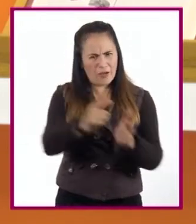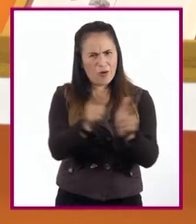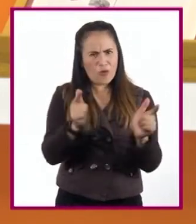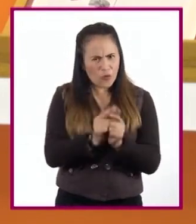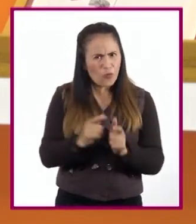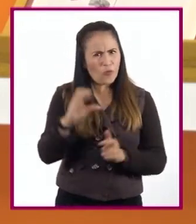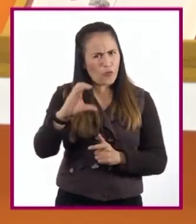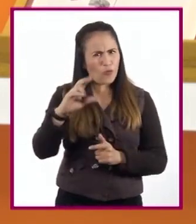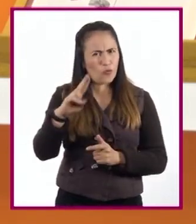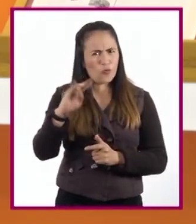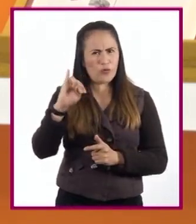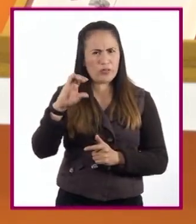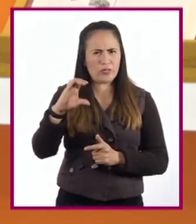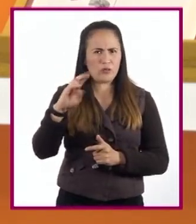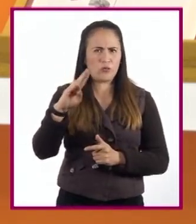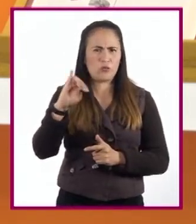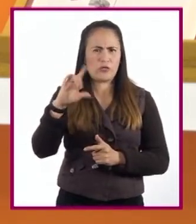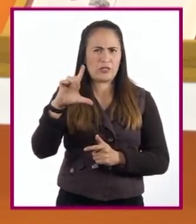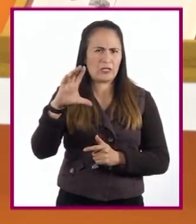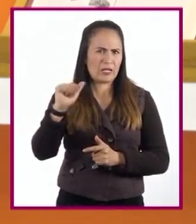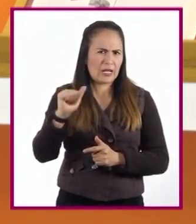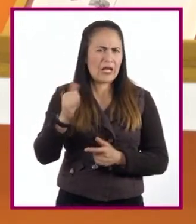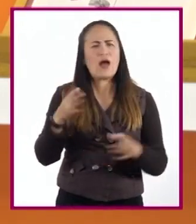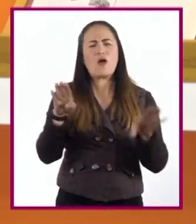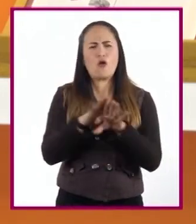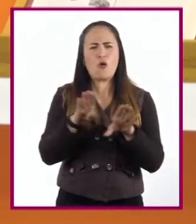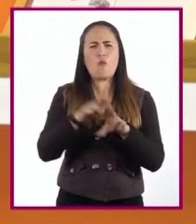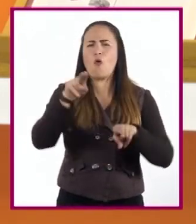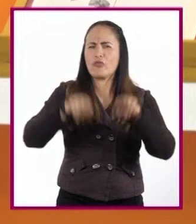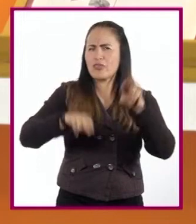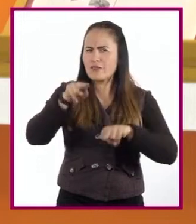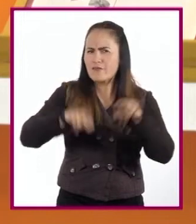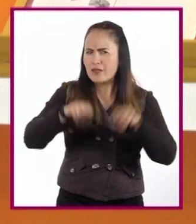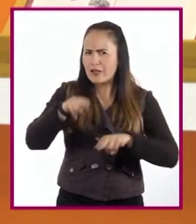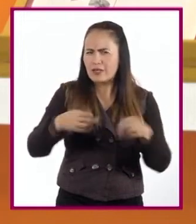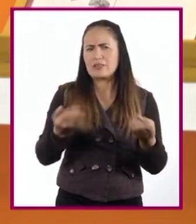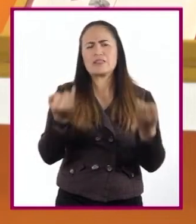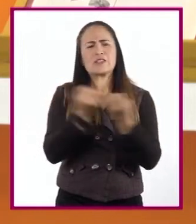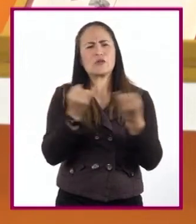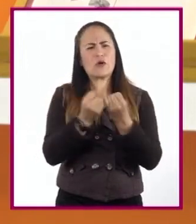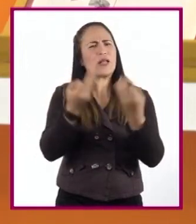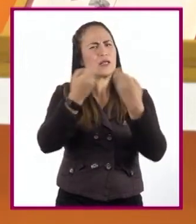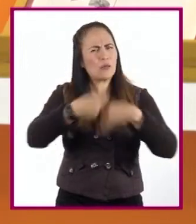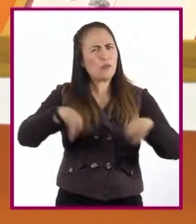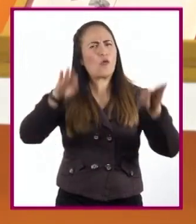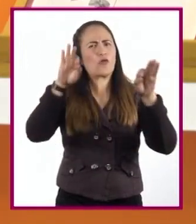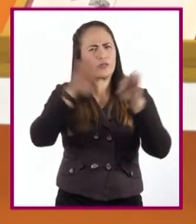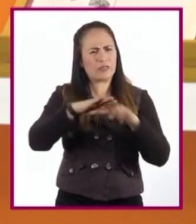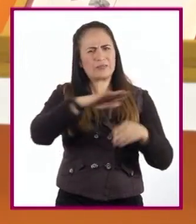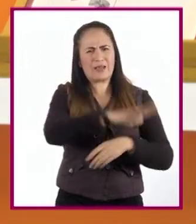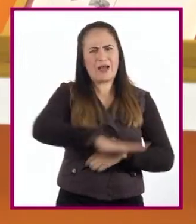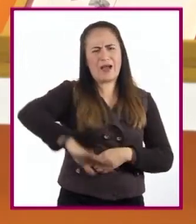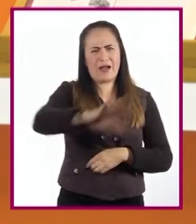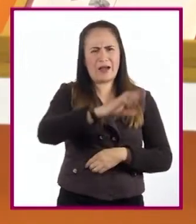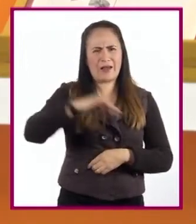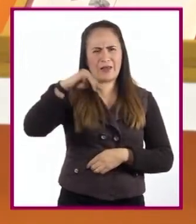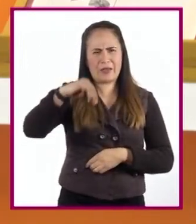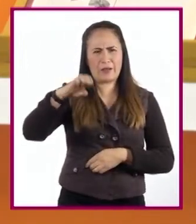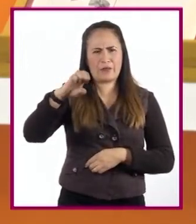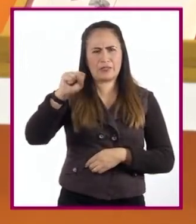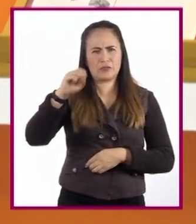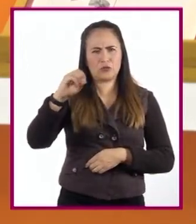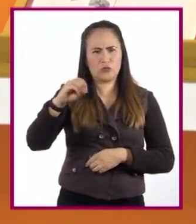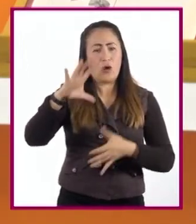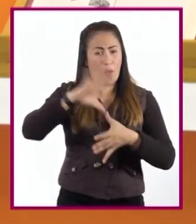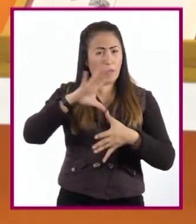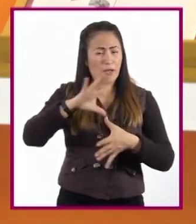¿Cómo denotaban la jerarquización social? ¿Cuál creen que fue la importancia de la cultura cuicuilca para Mesoamérica? No se